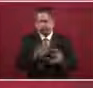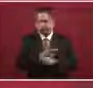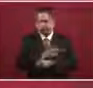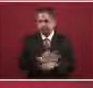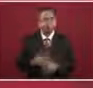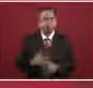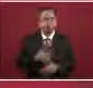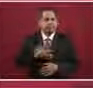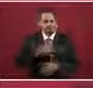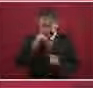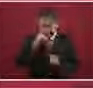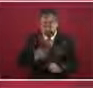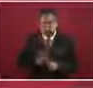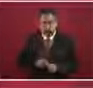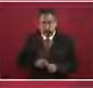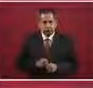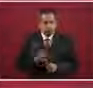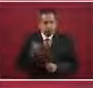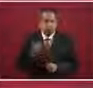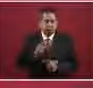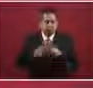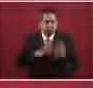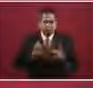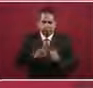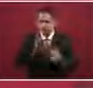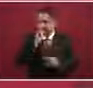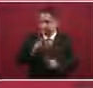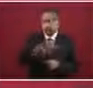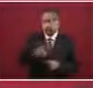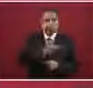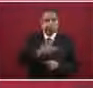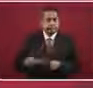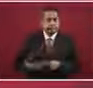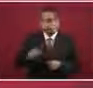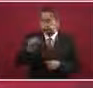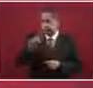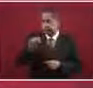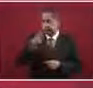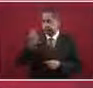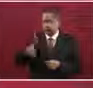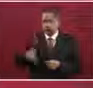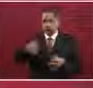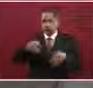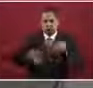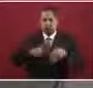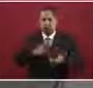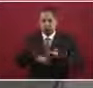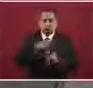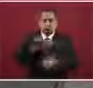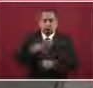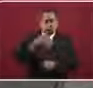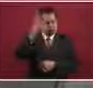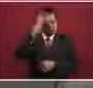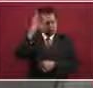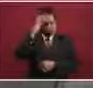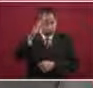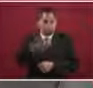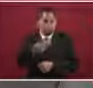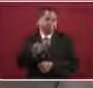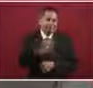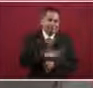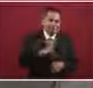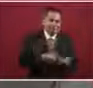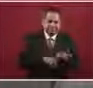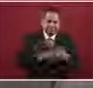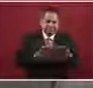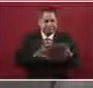y estoy seguro que va a hacer lo propio el presidente de la Suprema Corte de Justicia, que es al mismo tiempo presidente